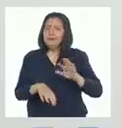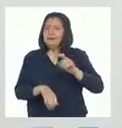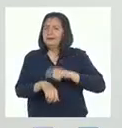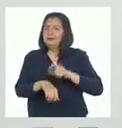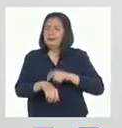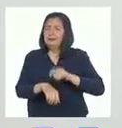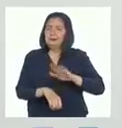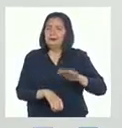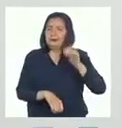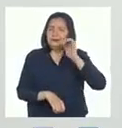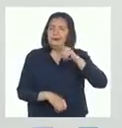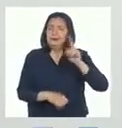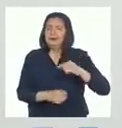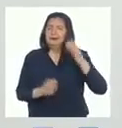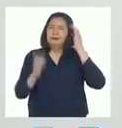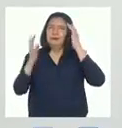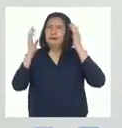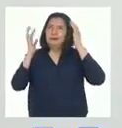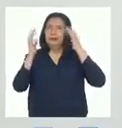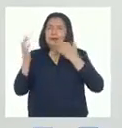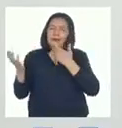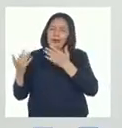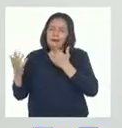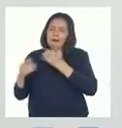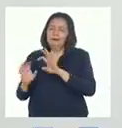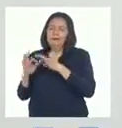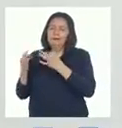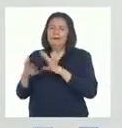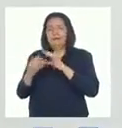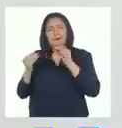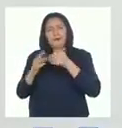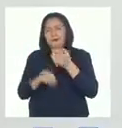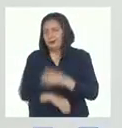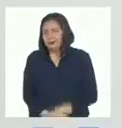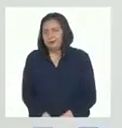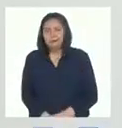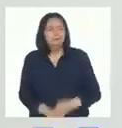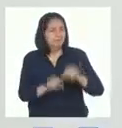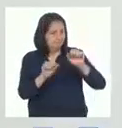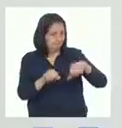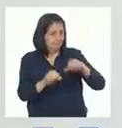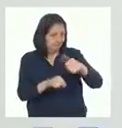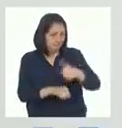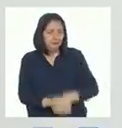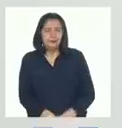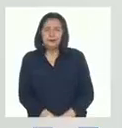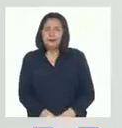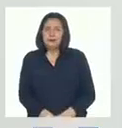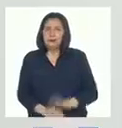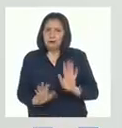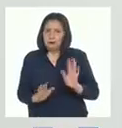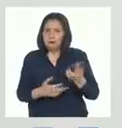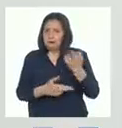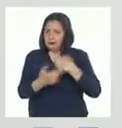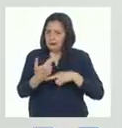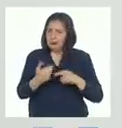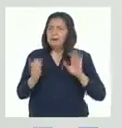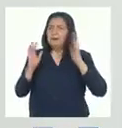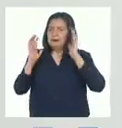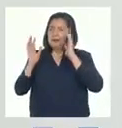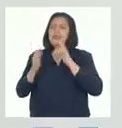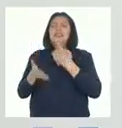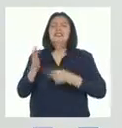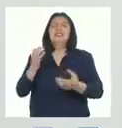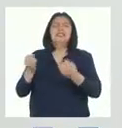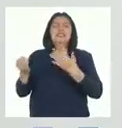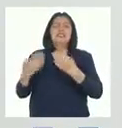damos tiempo a las chicas y chicos de que puedan conversar con sus familiares sobre el cuento? Claro que sí, Patricia. Al regreso vamos a escuchar